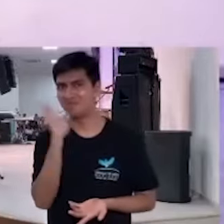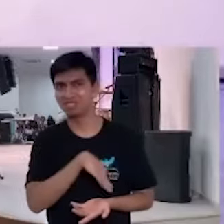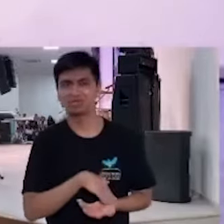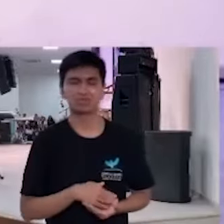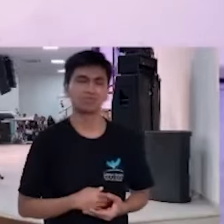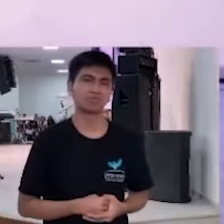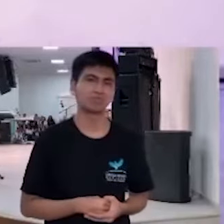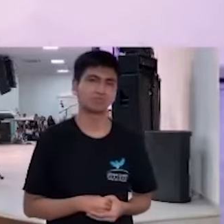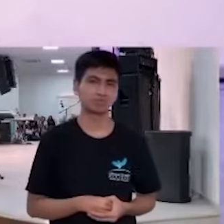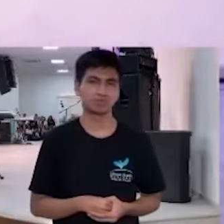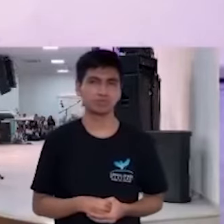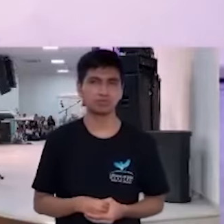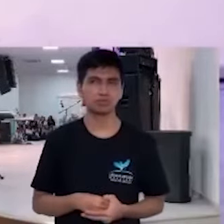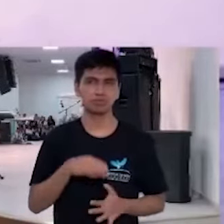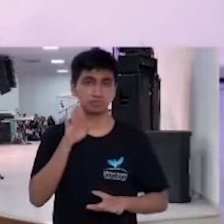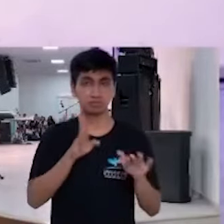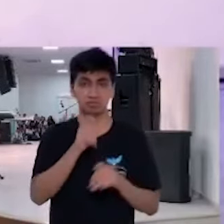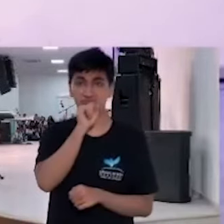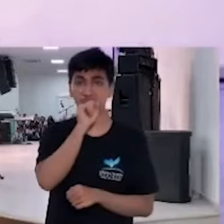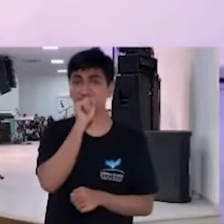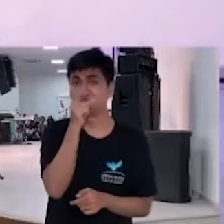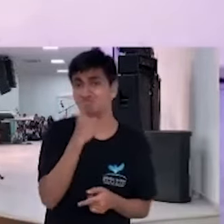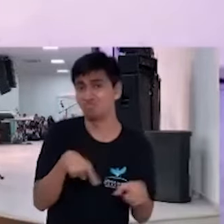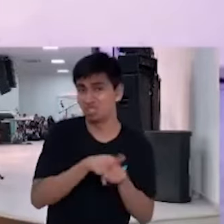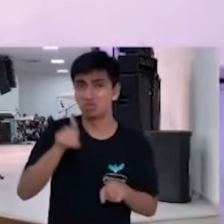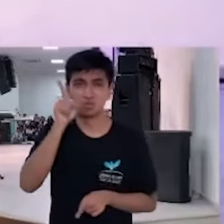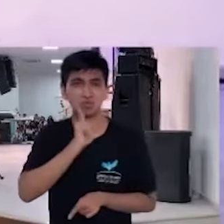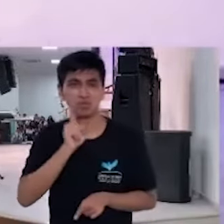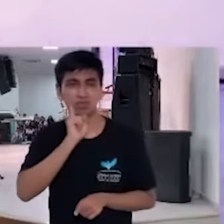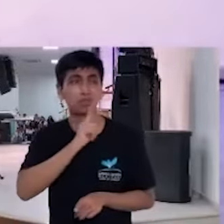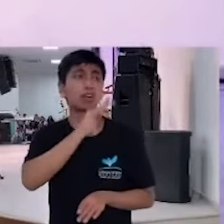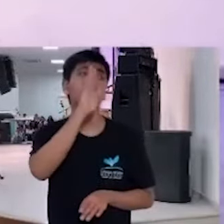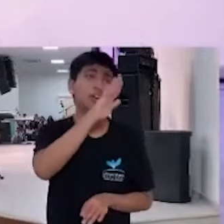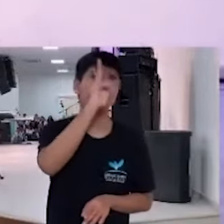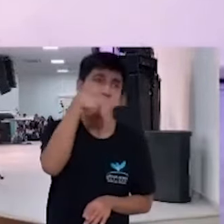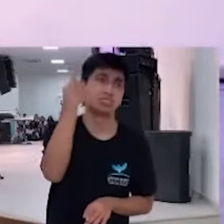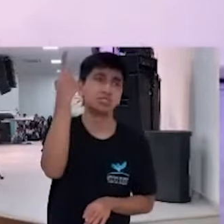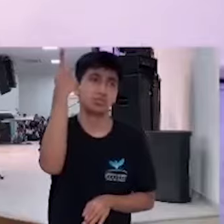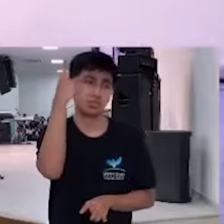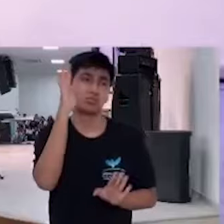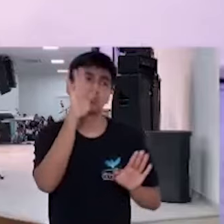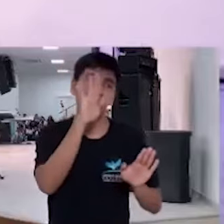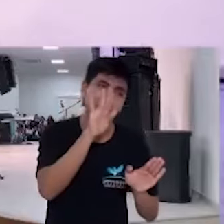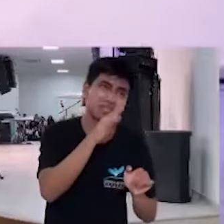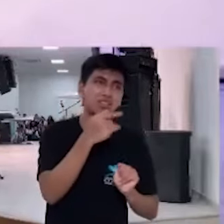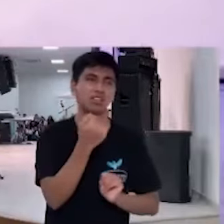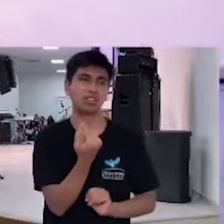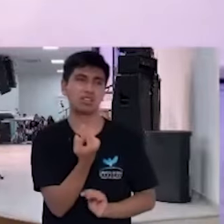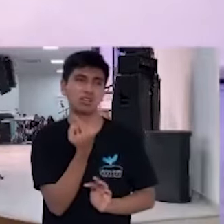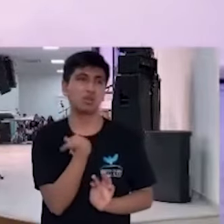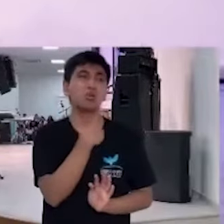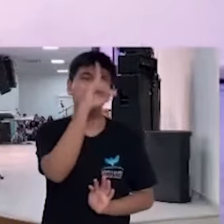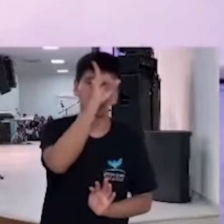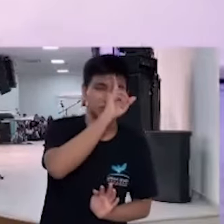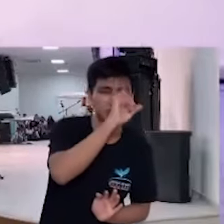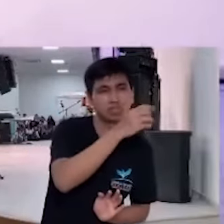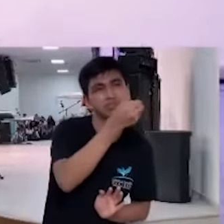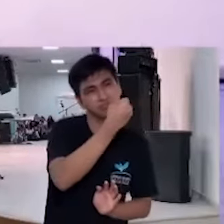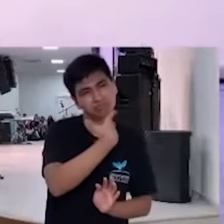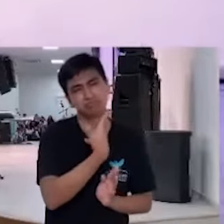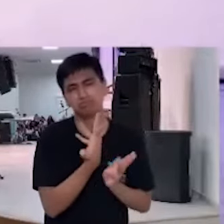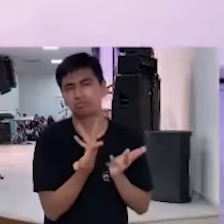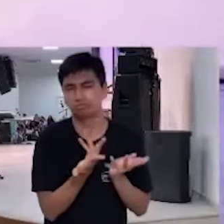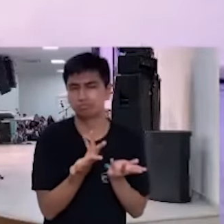Y la mujer a veces, pastor, es que fíjese que yo le quiero, vengo a ministración, vengo a que me dé un